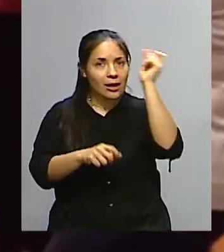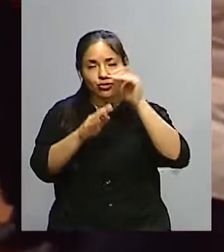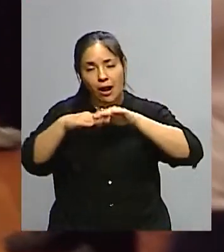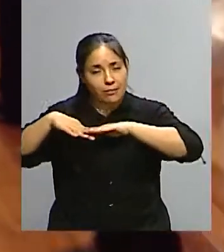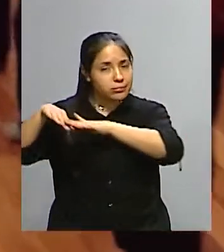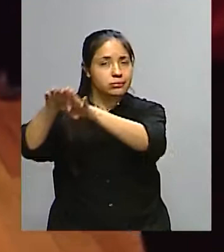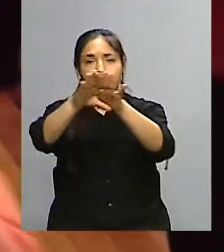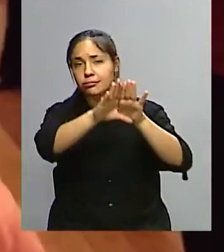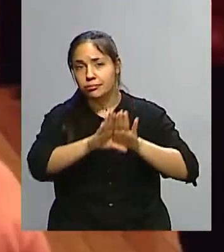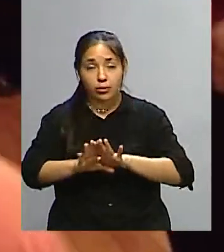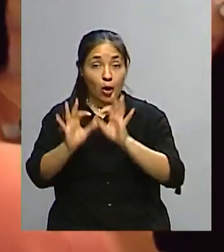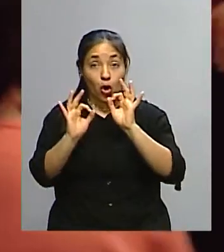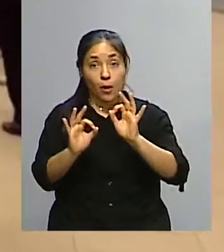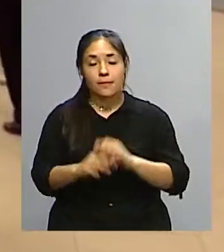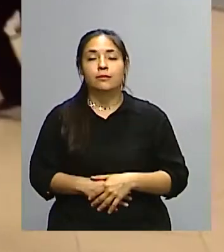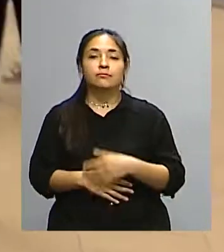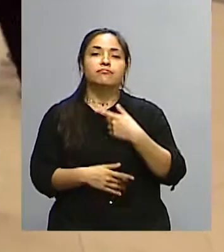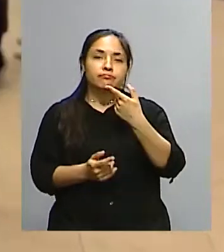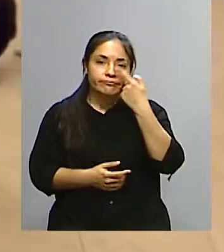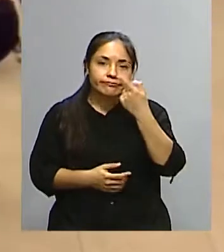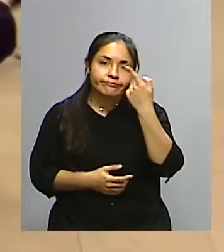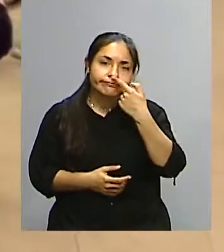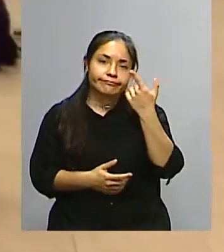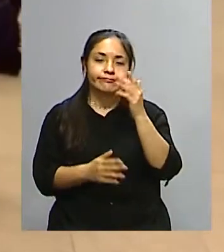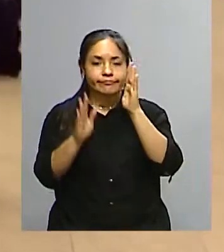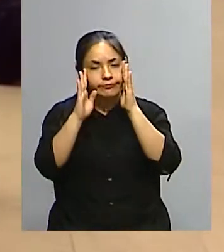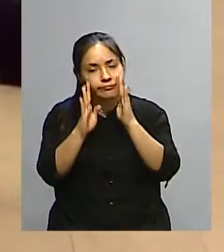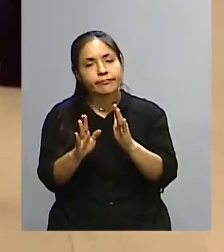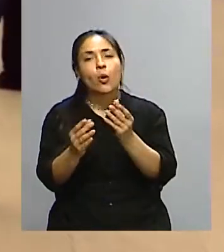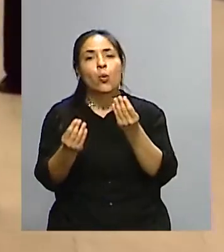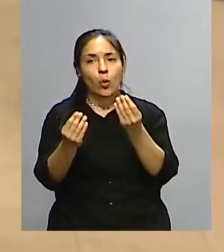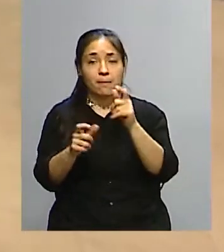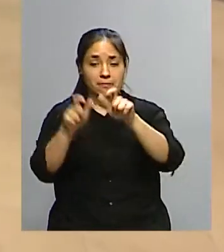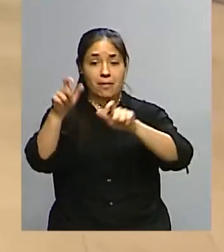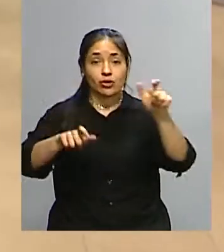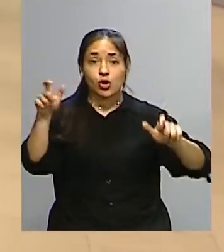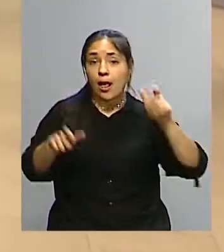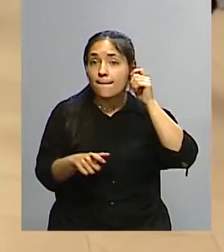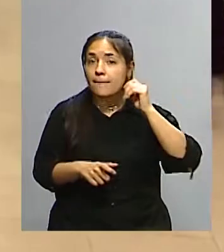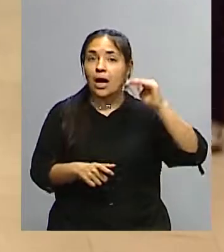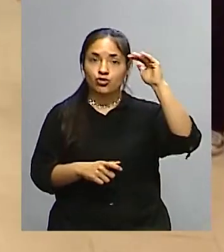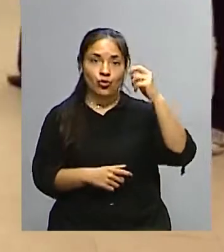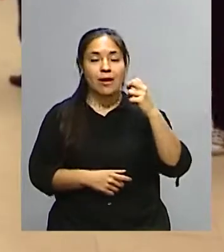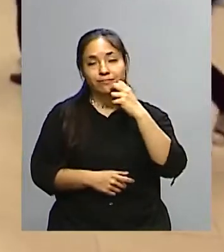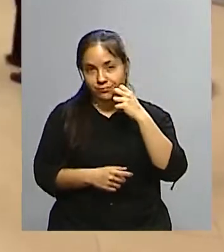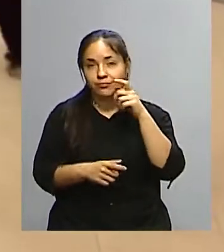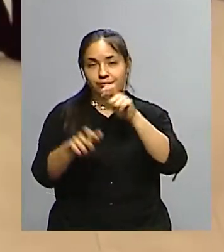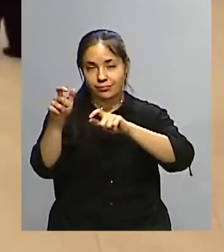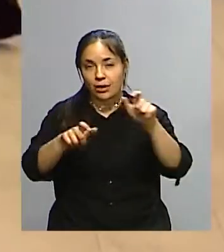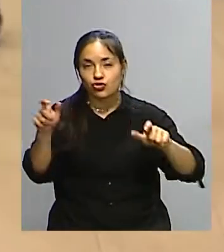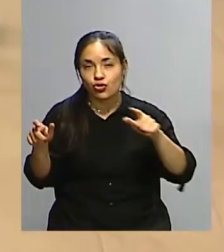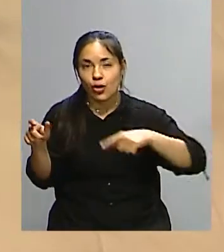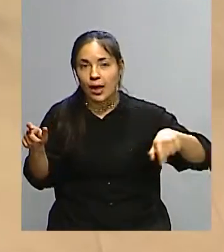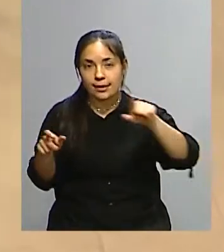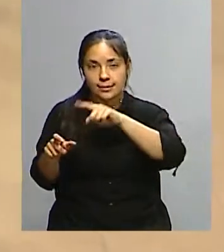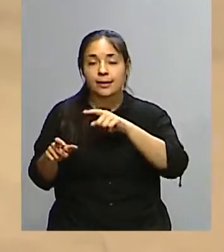y se tiene especial interés y cuidado en lo que tiene que ver con las personas mayores, y también teniendo